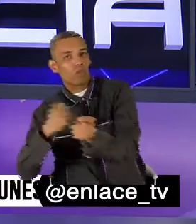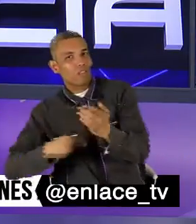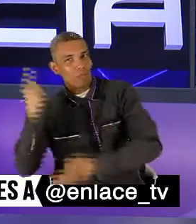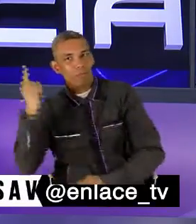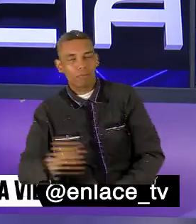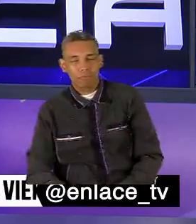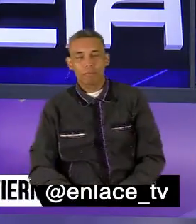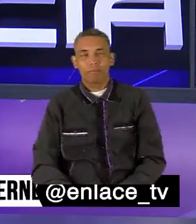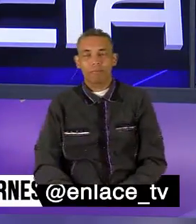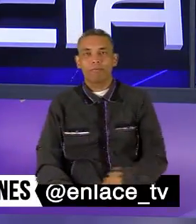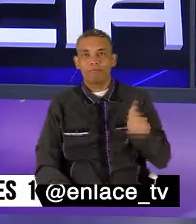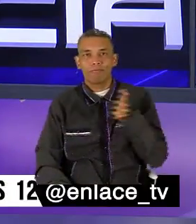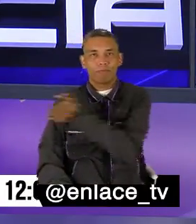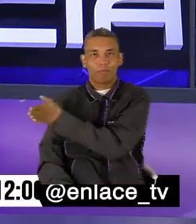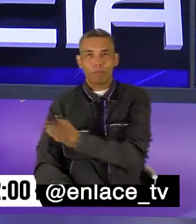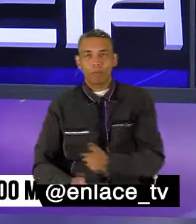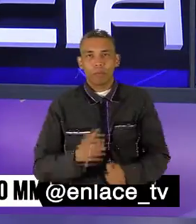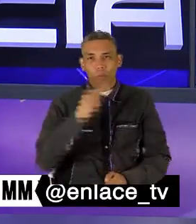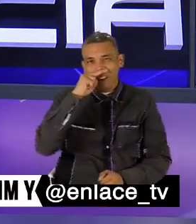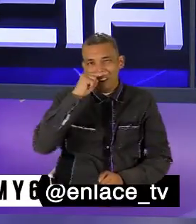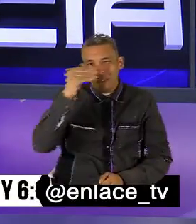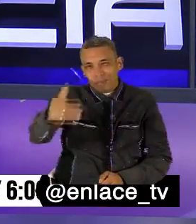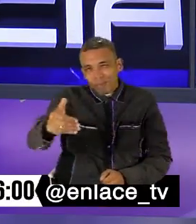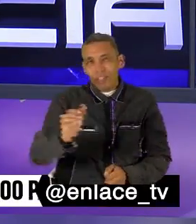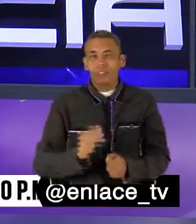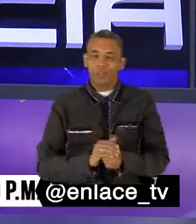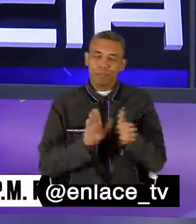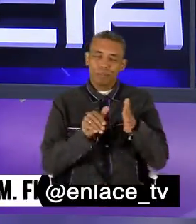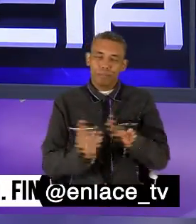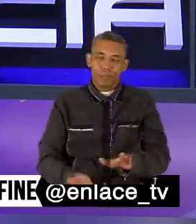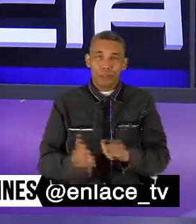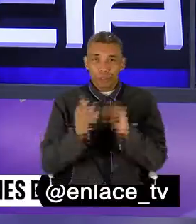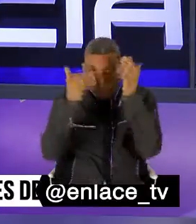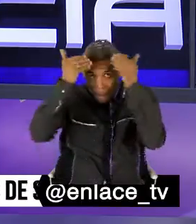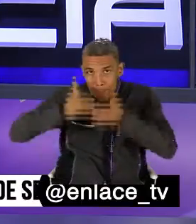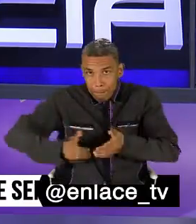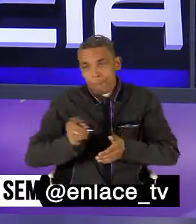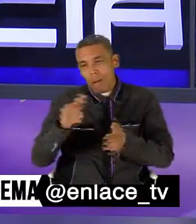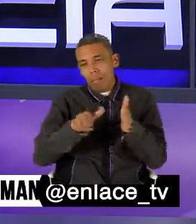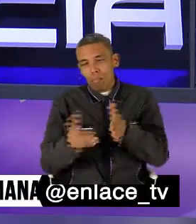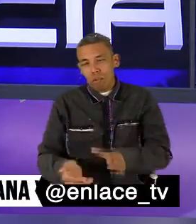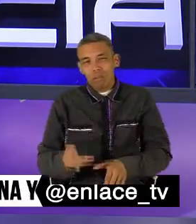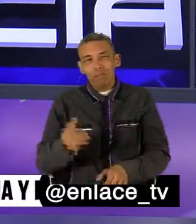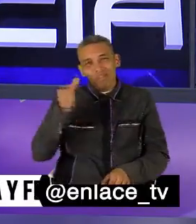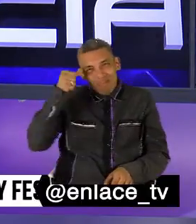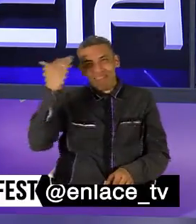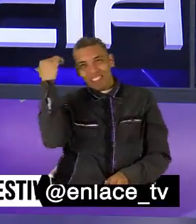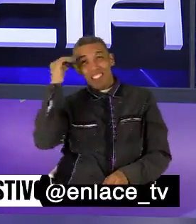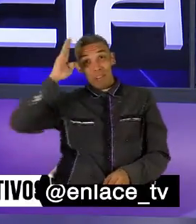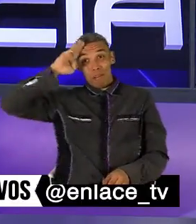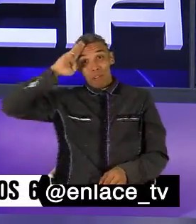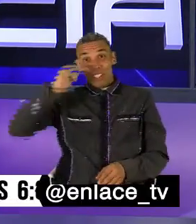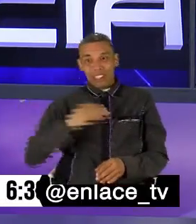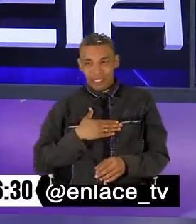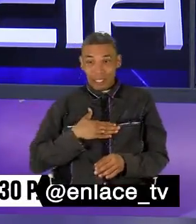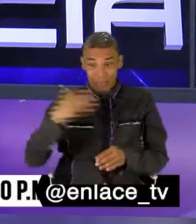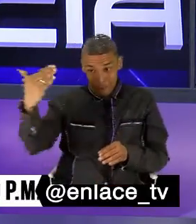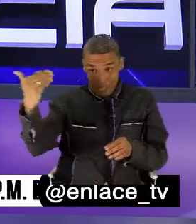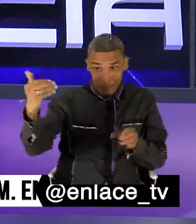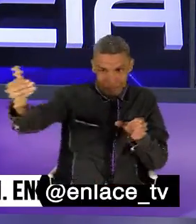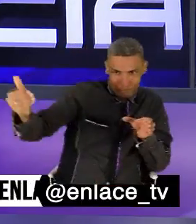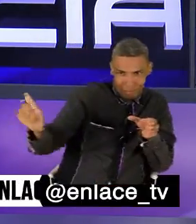Falleció un niño en condición de discapacidad del barrio La Esperanza, a quien la Policía Nacional le había cumplido el sueño de pertenecer a la